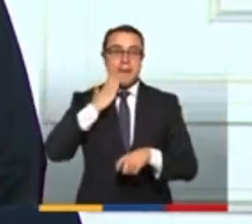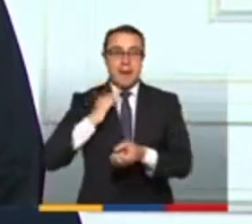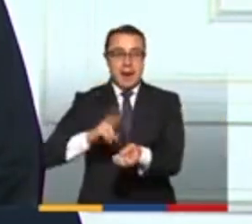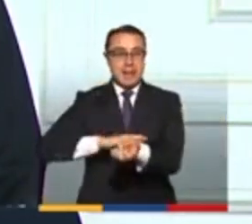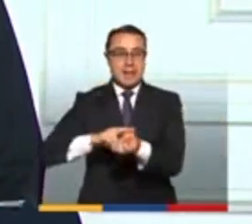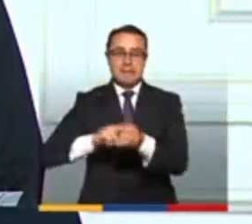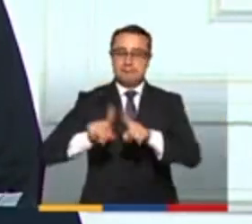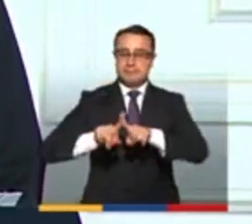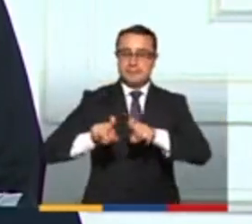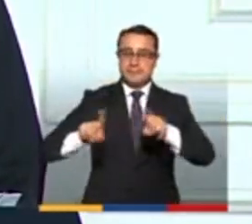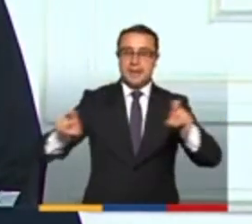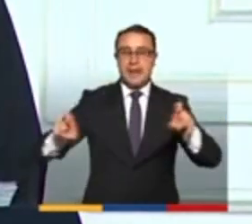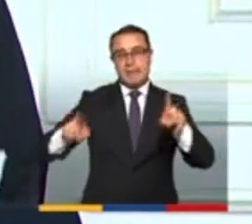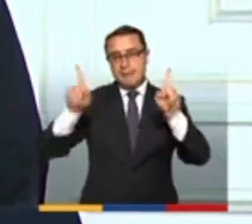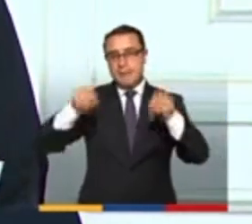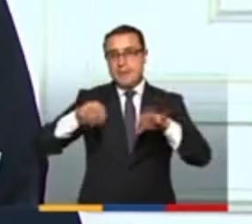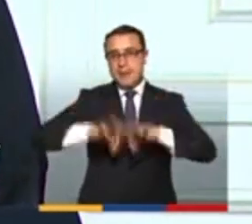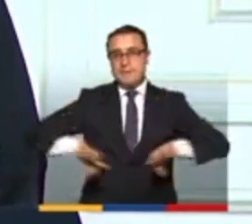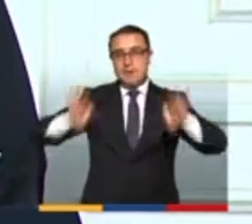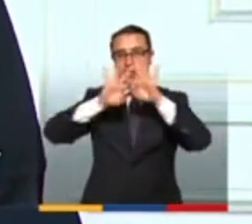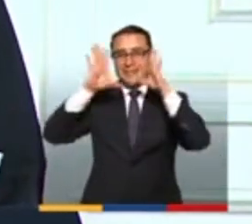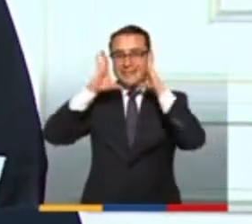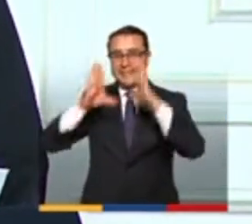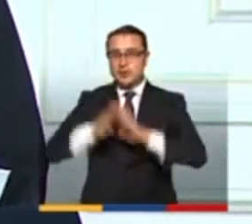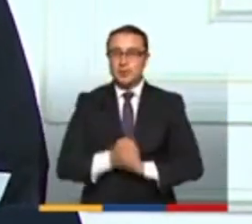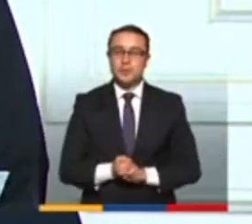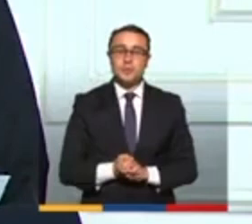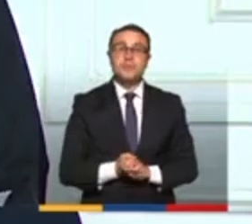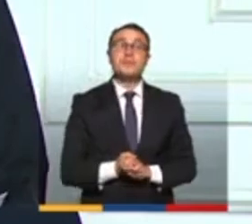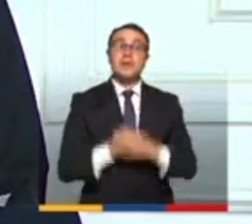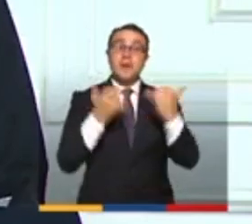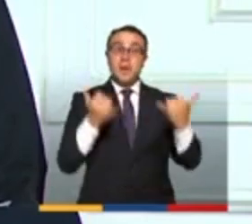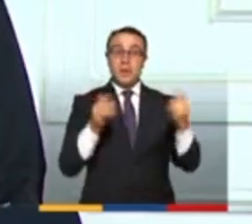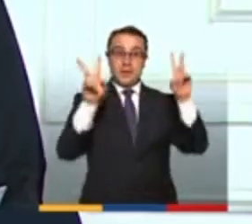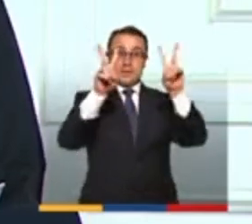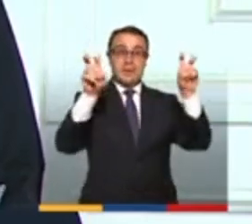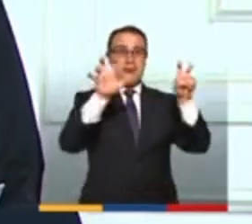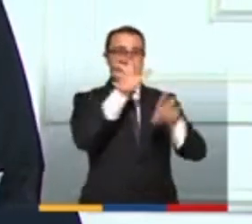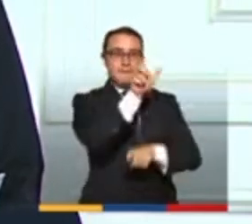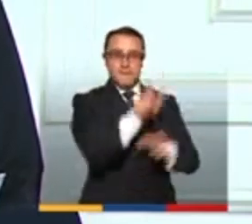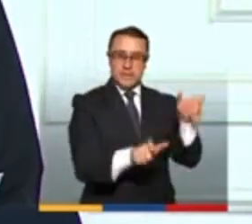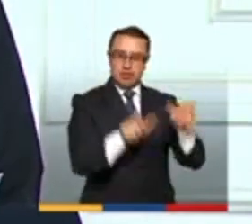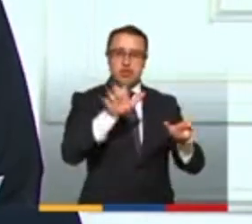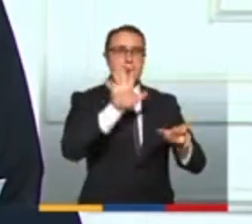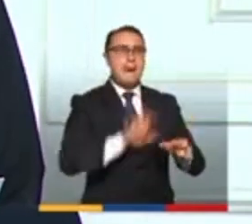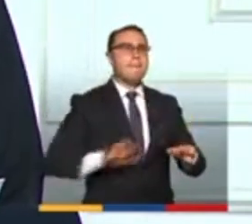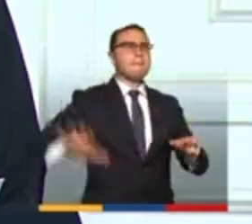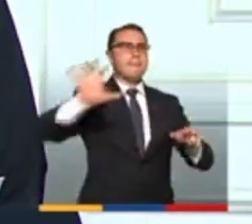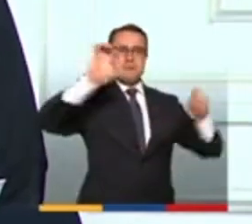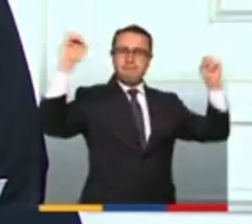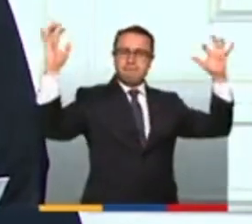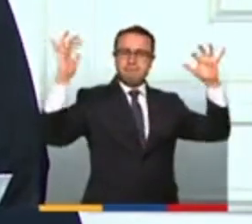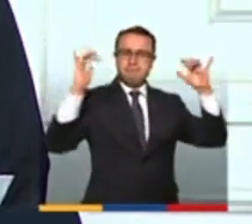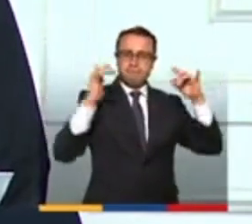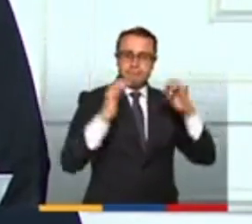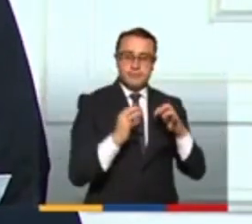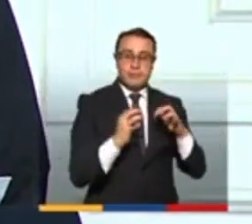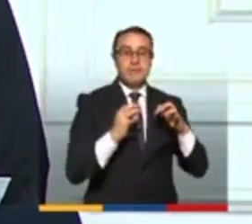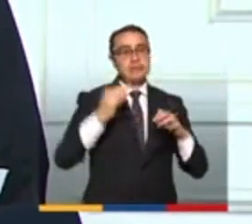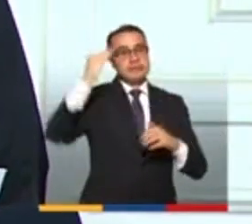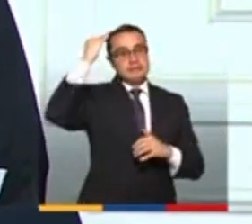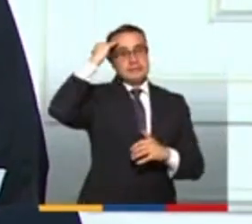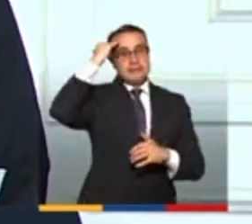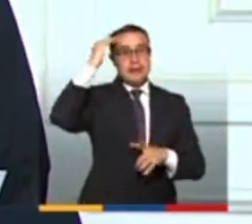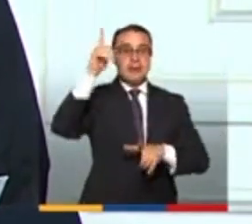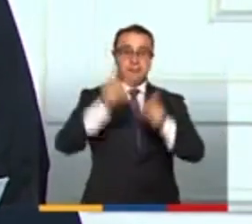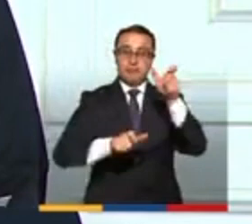En el tema de migración, que entramos a trabajar, todas las órdenes de prohibición de entrada